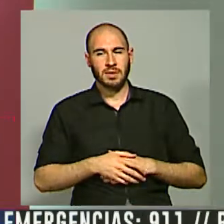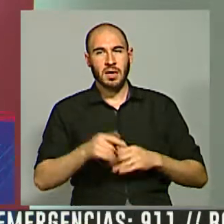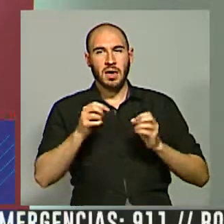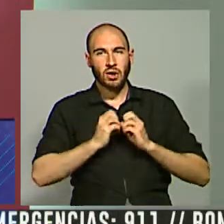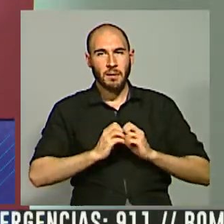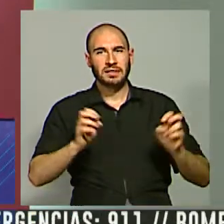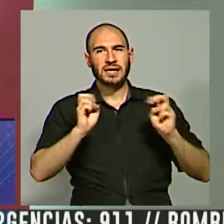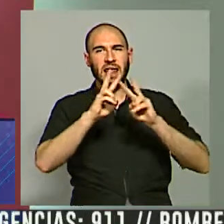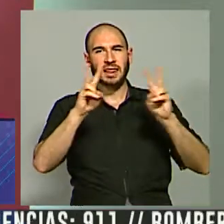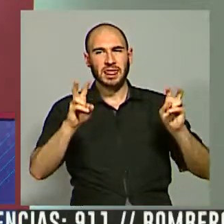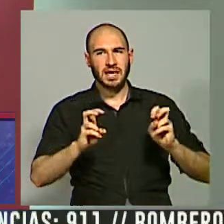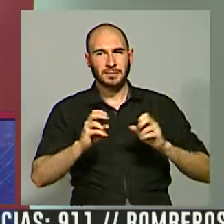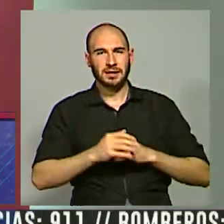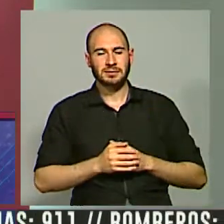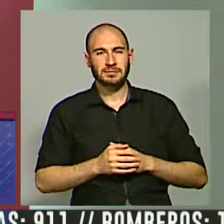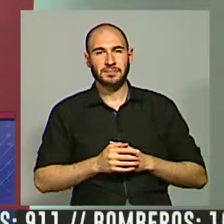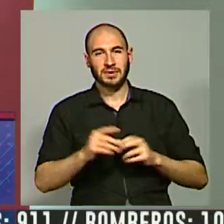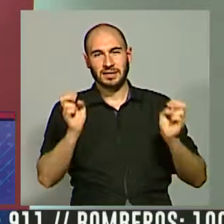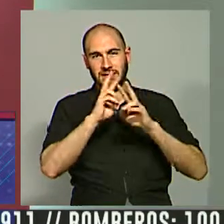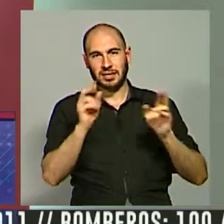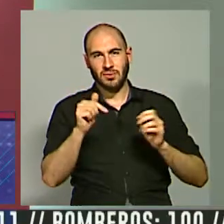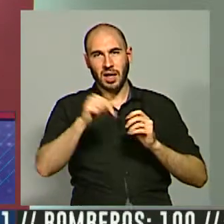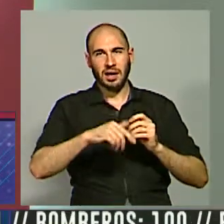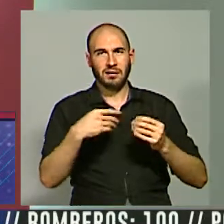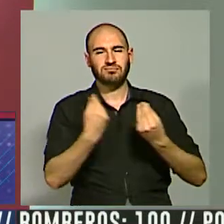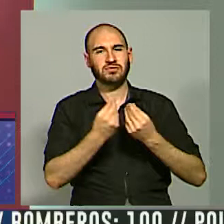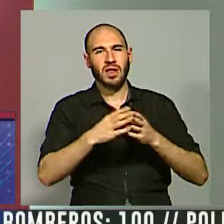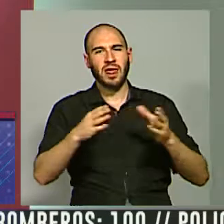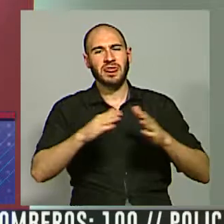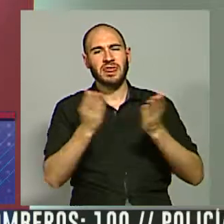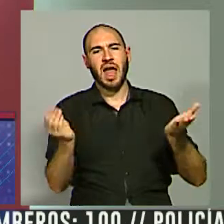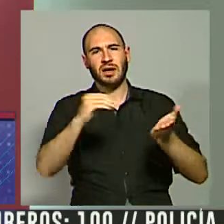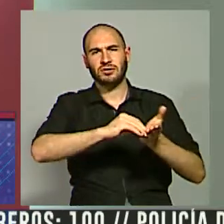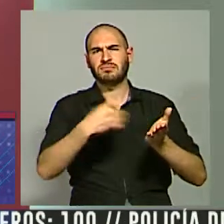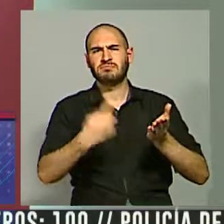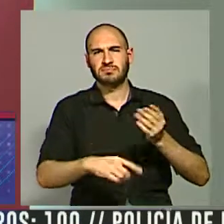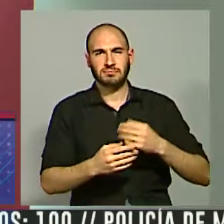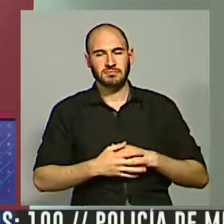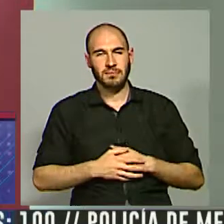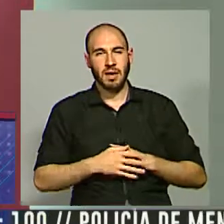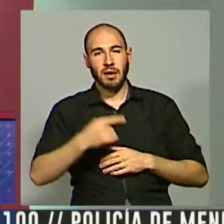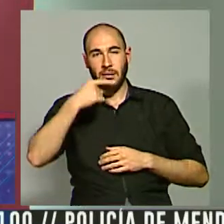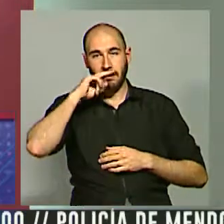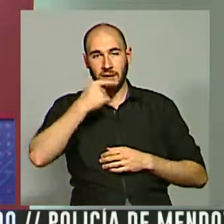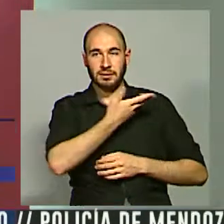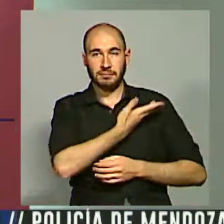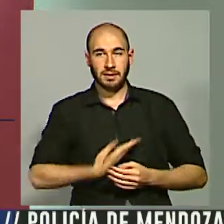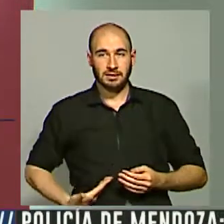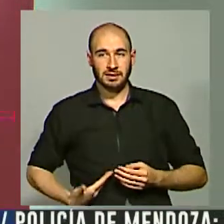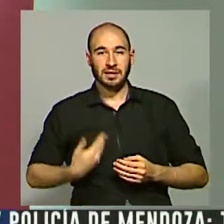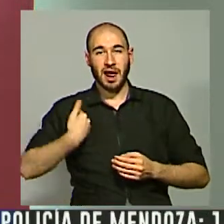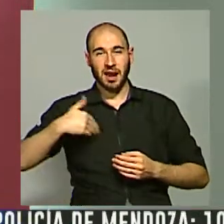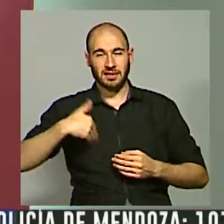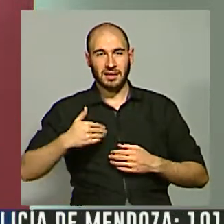Comenzamos con uno de los temas que se encuentran en los titulares de la mayoría de los diarios y que tiene que ver con que Mauricio Macri, el presidente de la